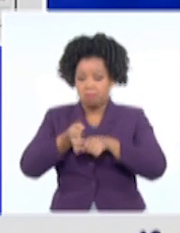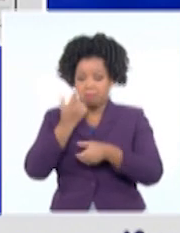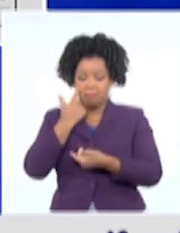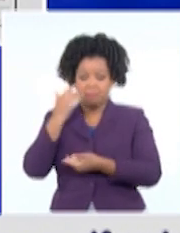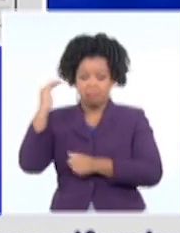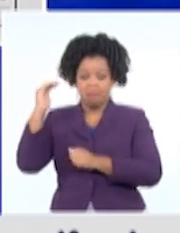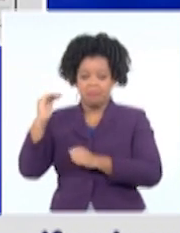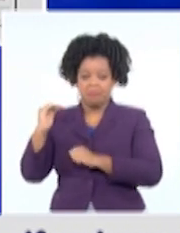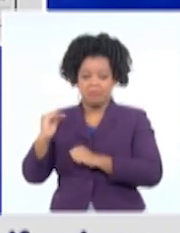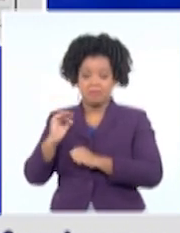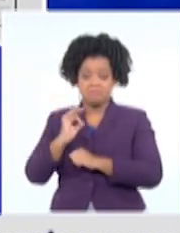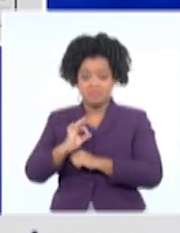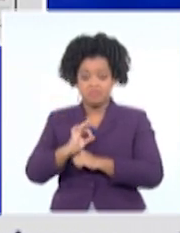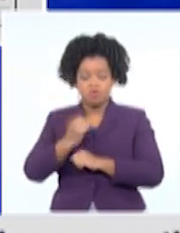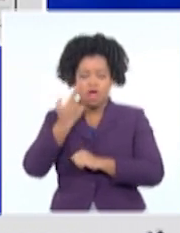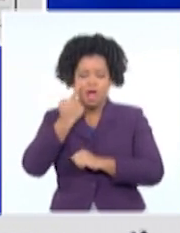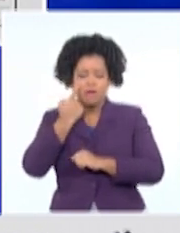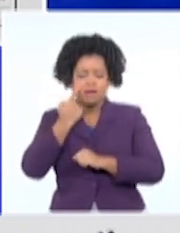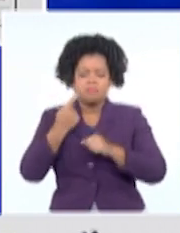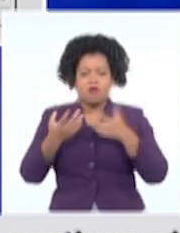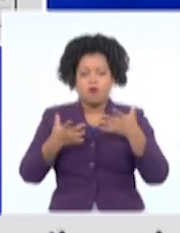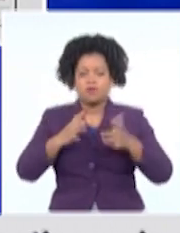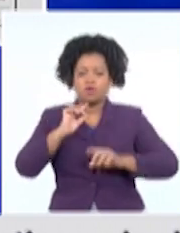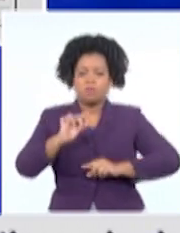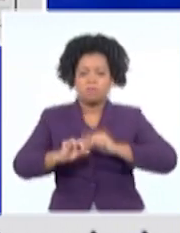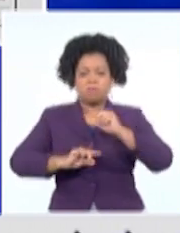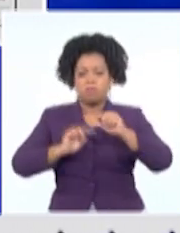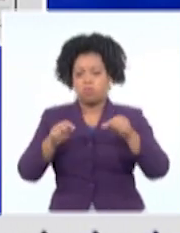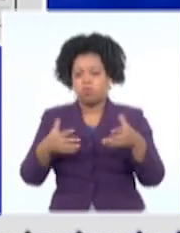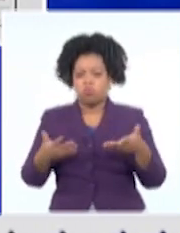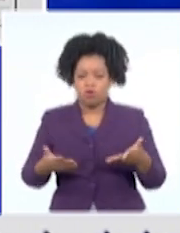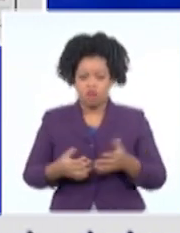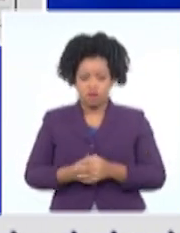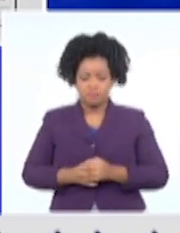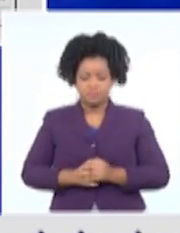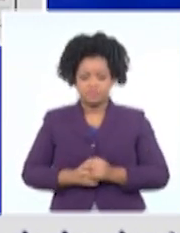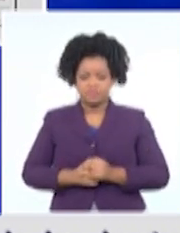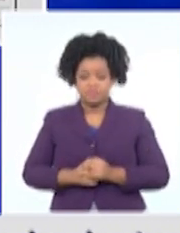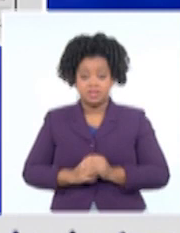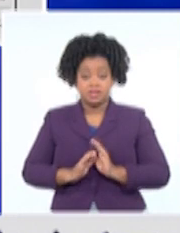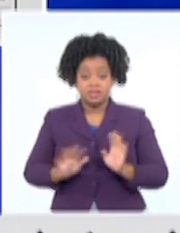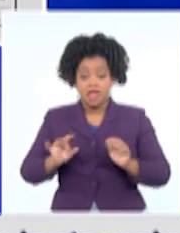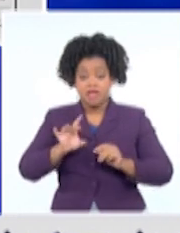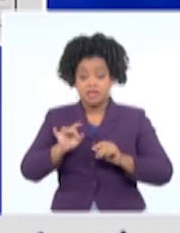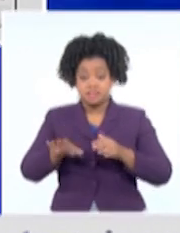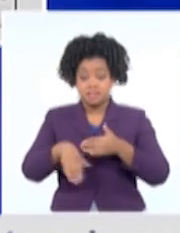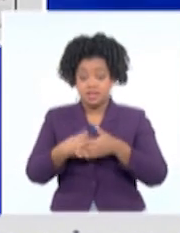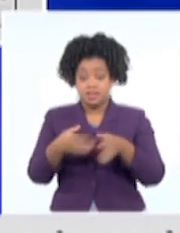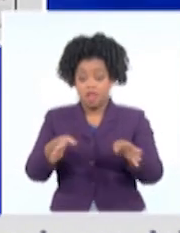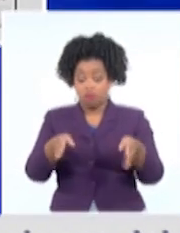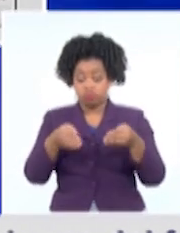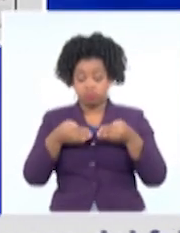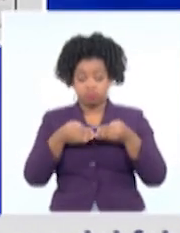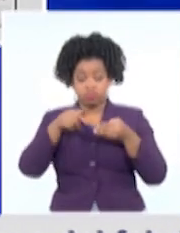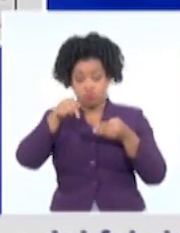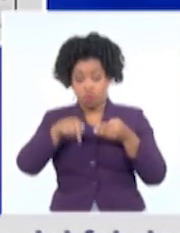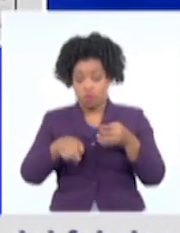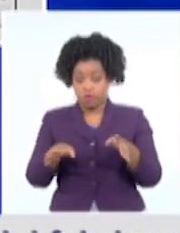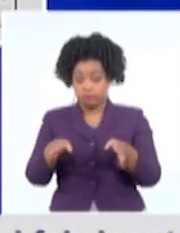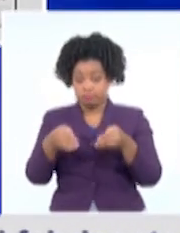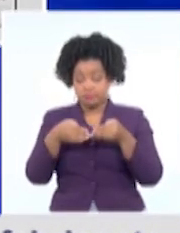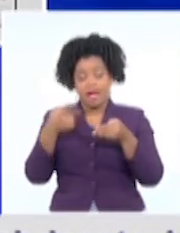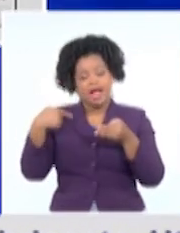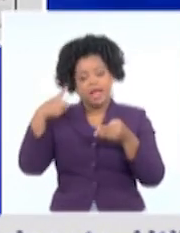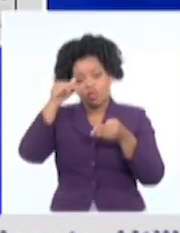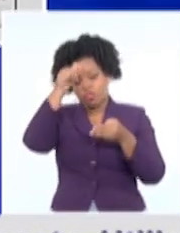para ver un poco que la evolución, ya cerrando estos últimos 15 días, cerrándolo ayer domingo,